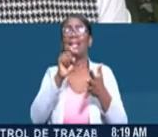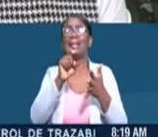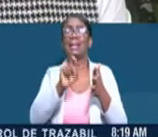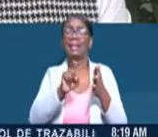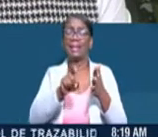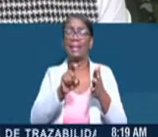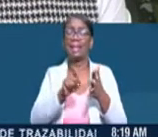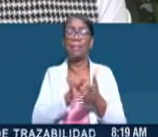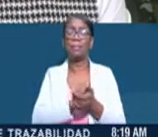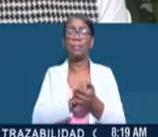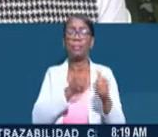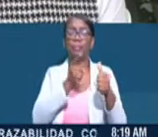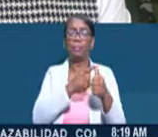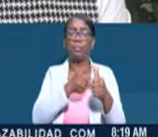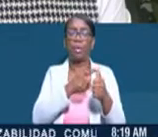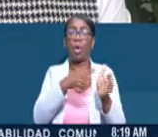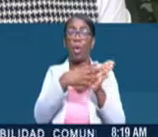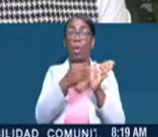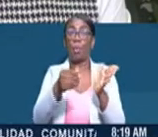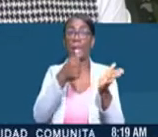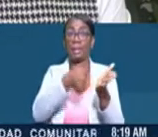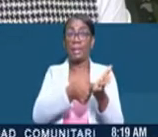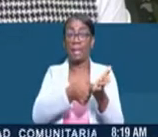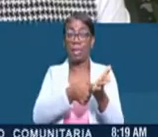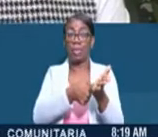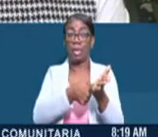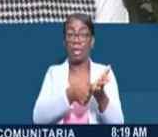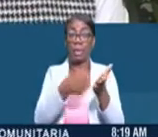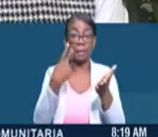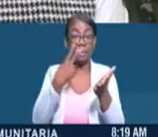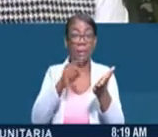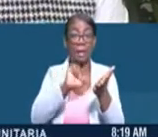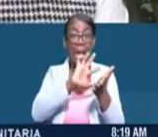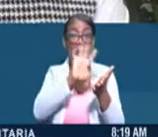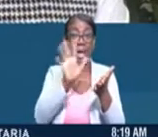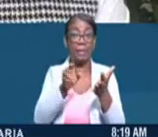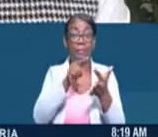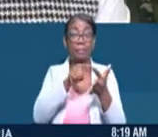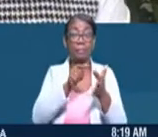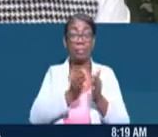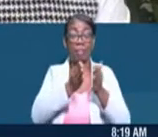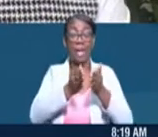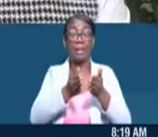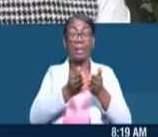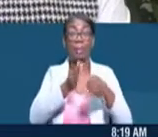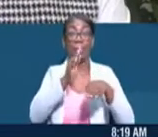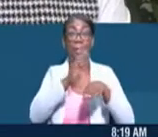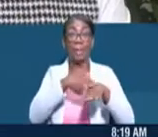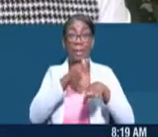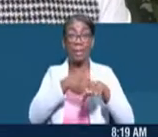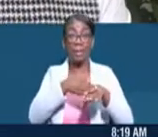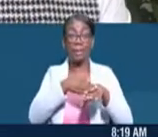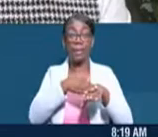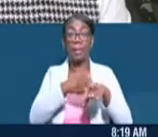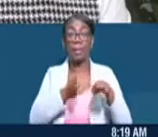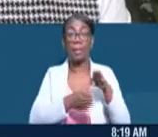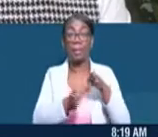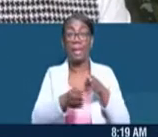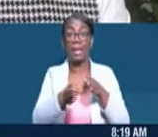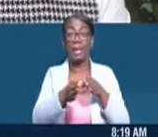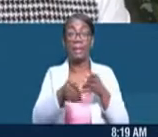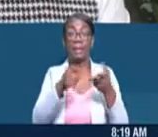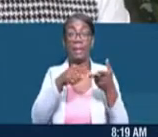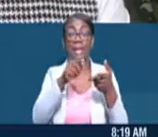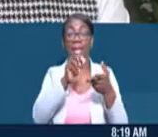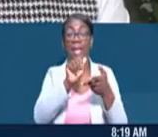que entre ellos está la copia de cédula vigente y legible, registro de la embarcación, permiso para pesca emitido por la ARAP, para que nos mencione algunos de